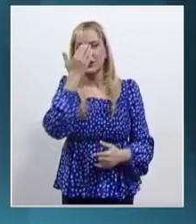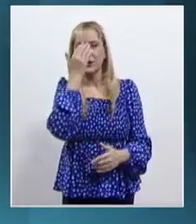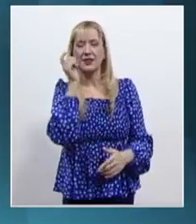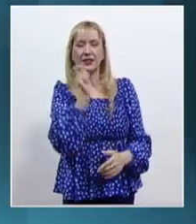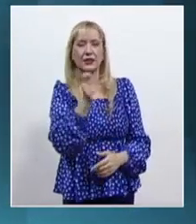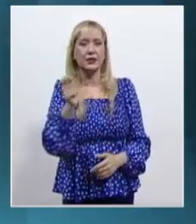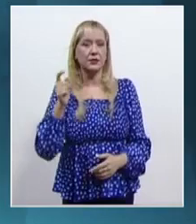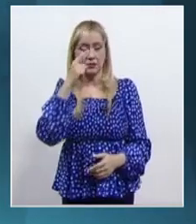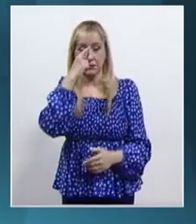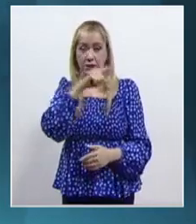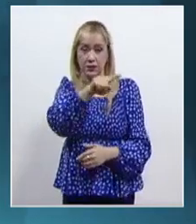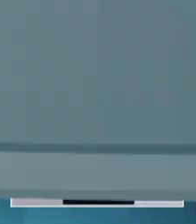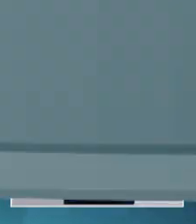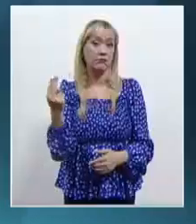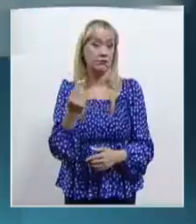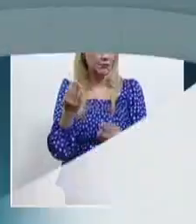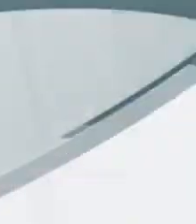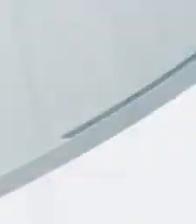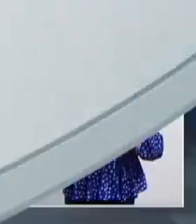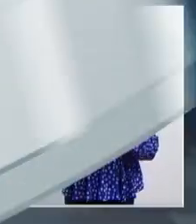cultural.